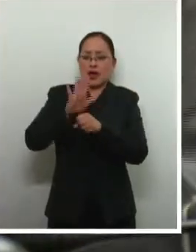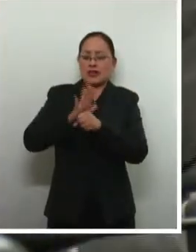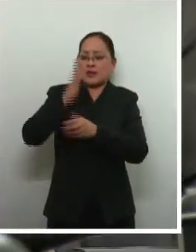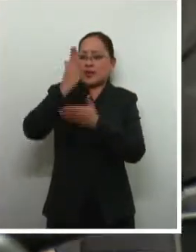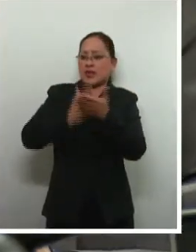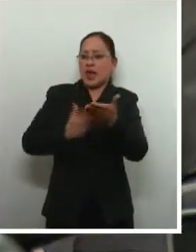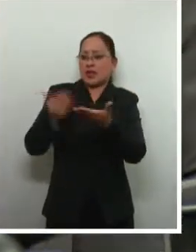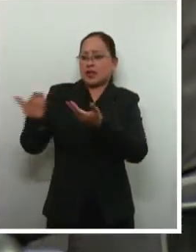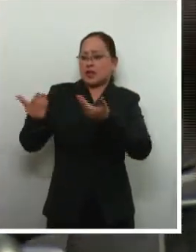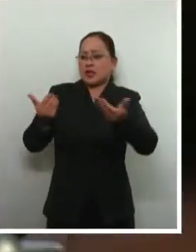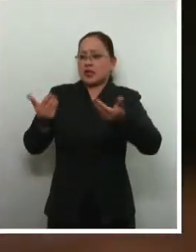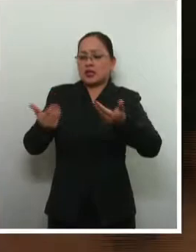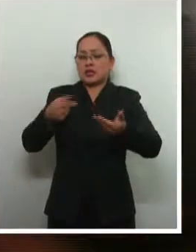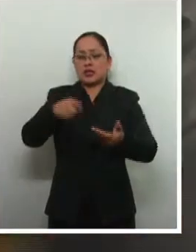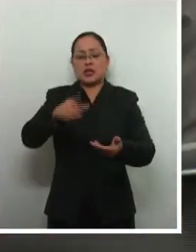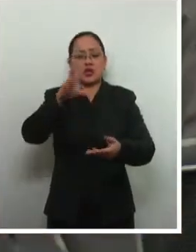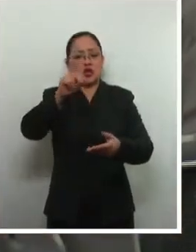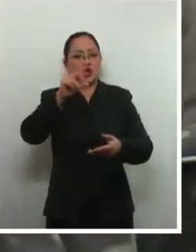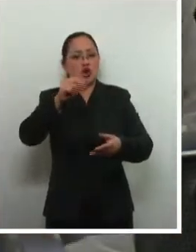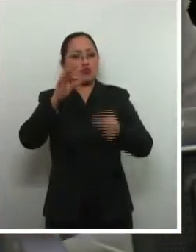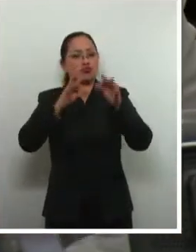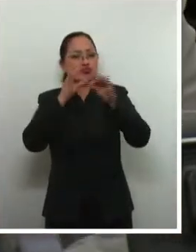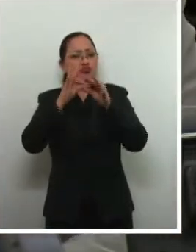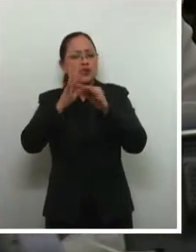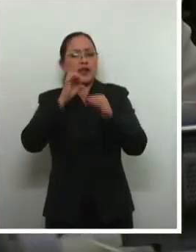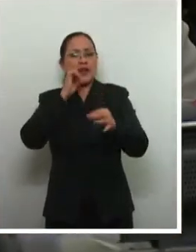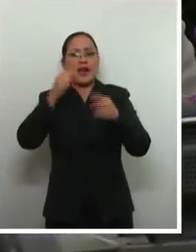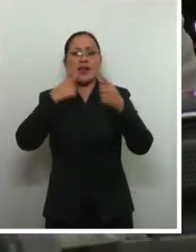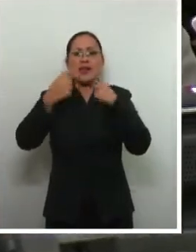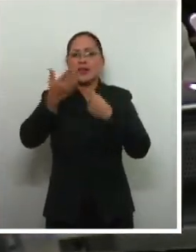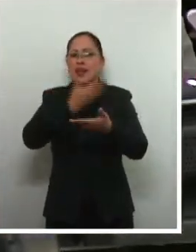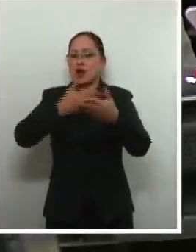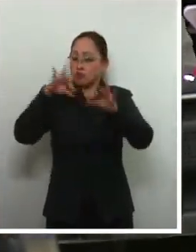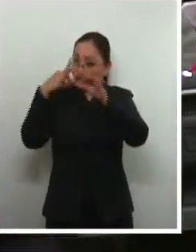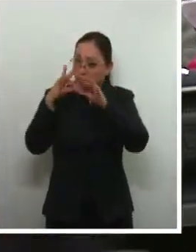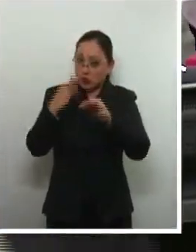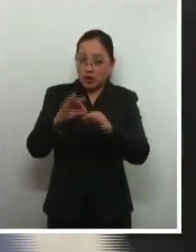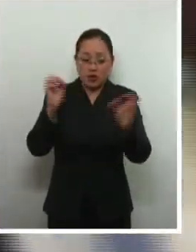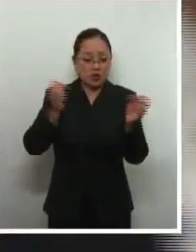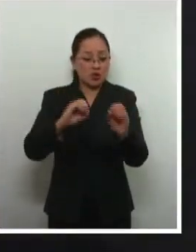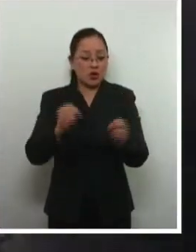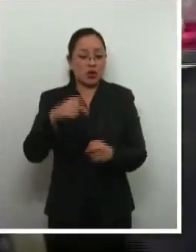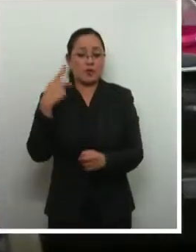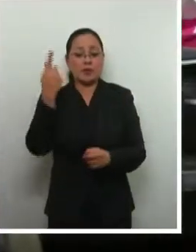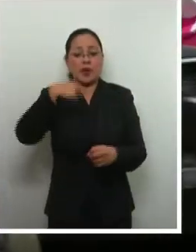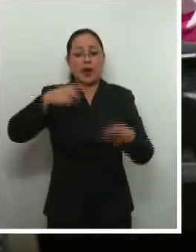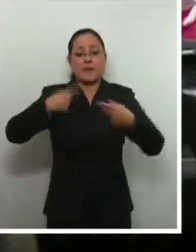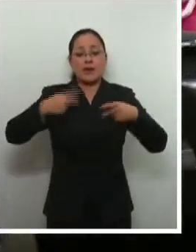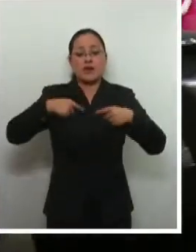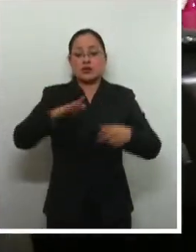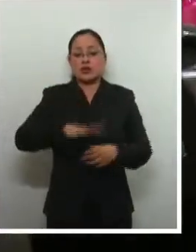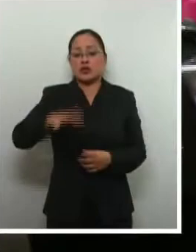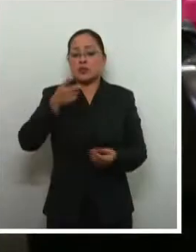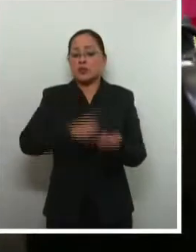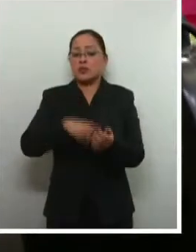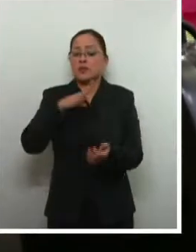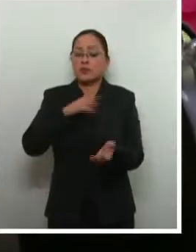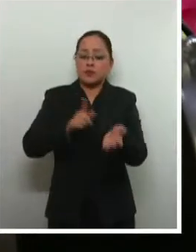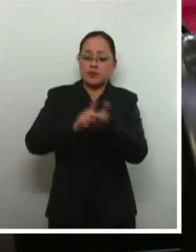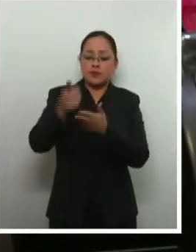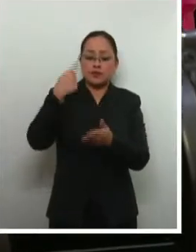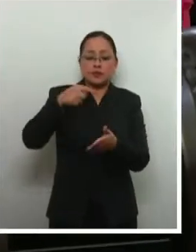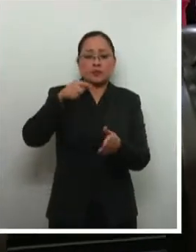en la sala, por que favor, no va a y garantizar presten ningún atención a la diálogo oradora. tampoco. O sea, la ciudadanía tiene el derecho